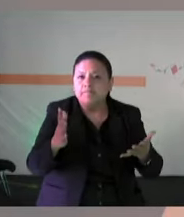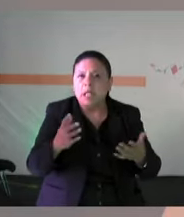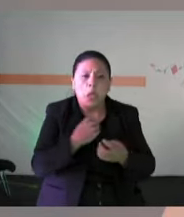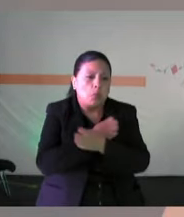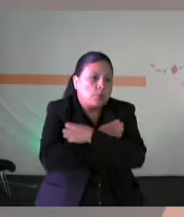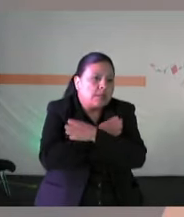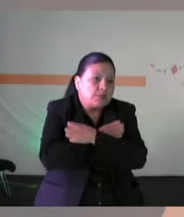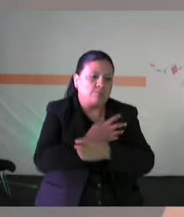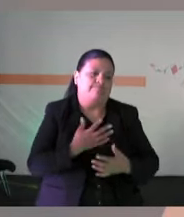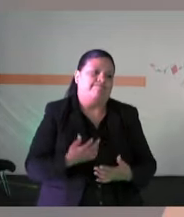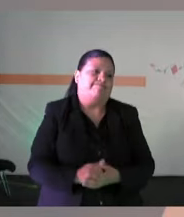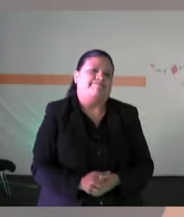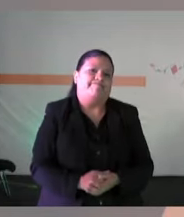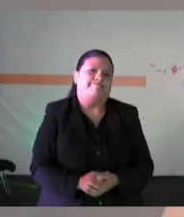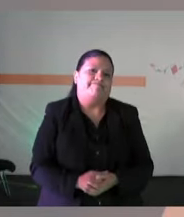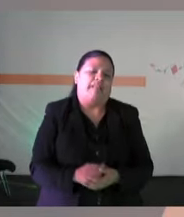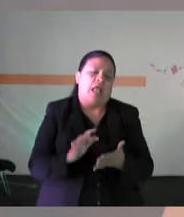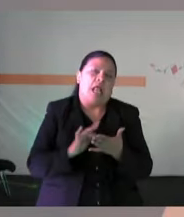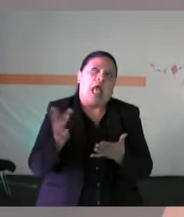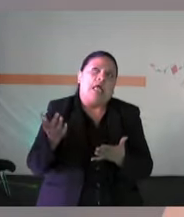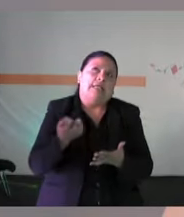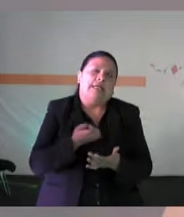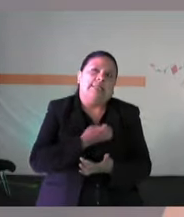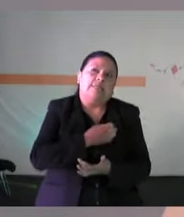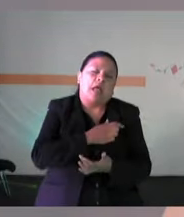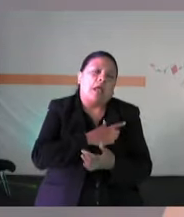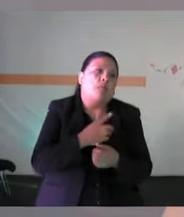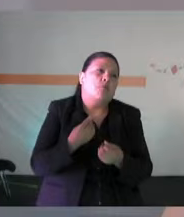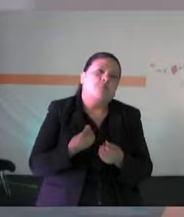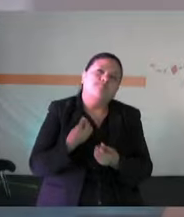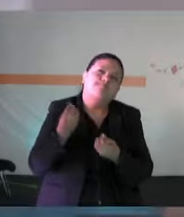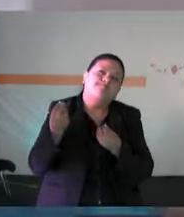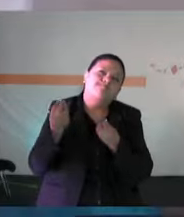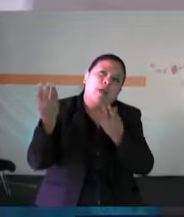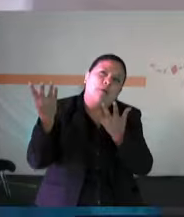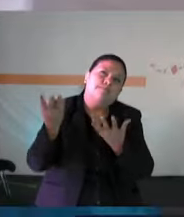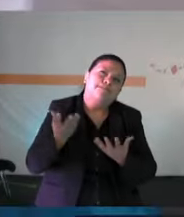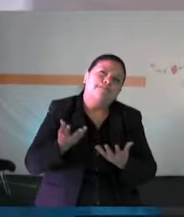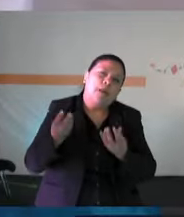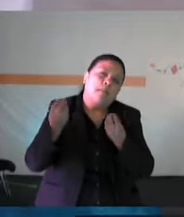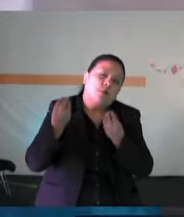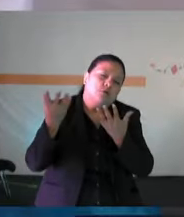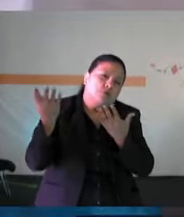Gracias España, por tanto. Perdón por tan poco.